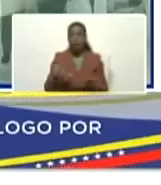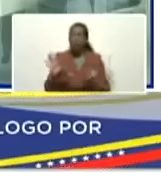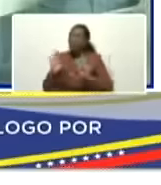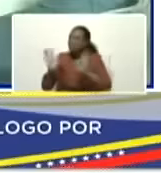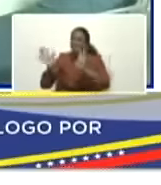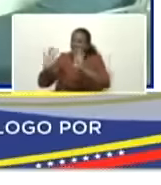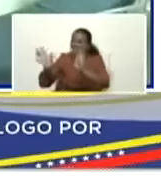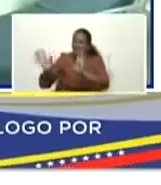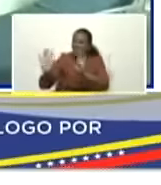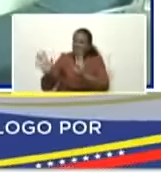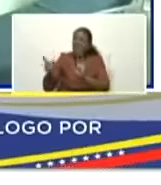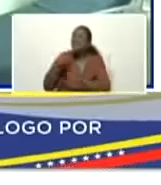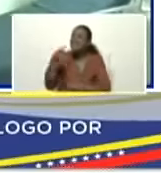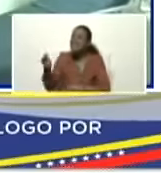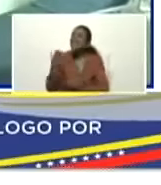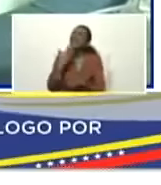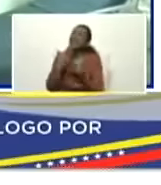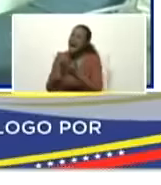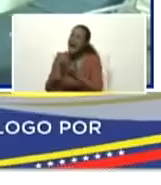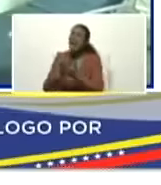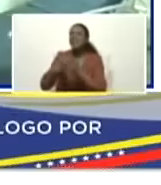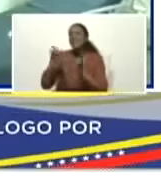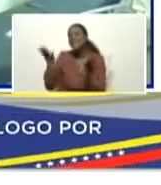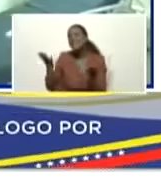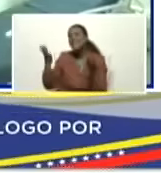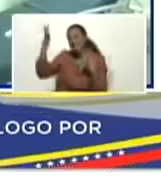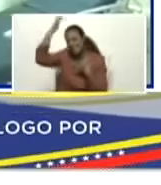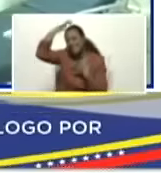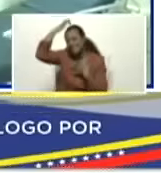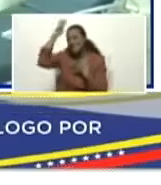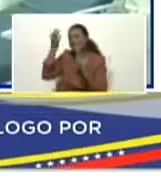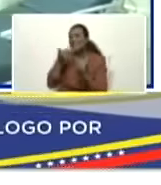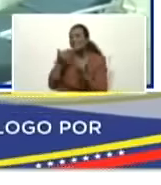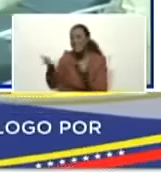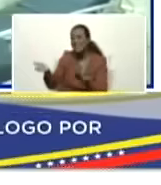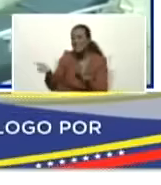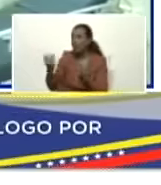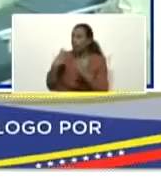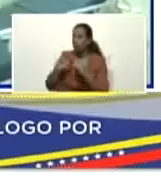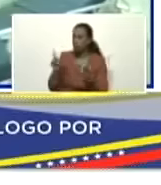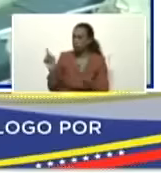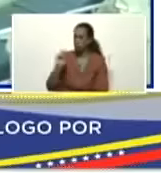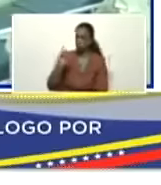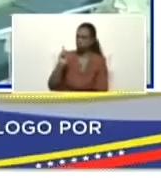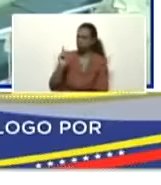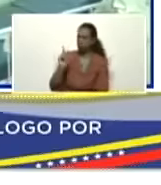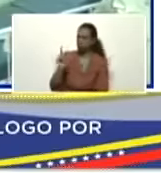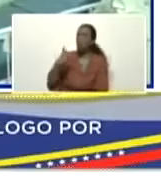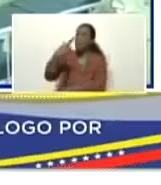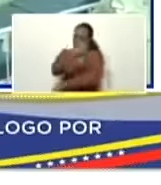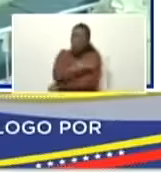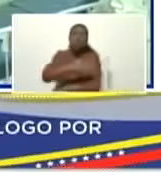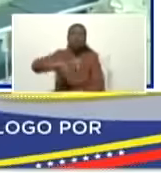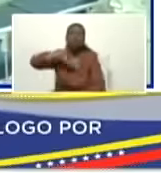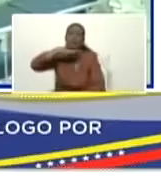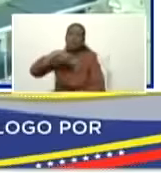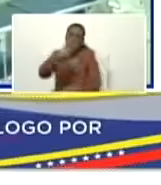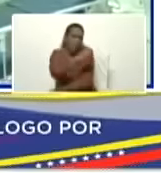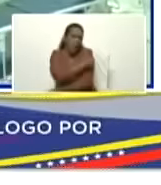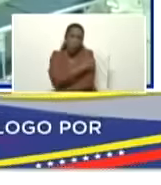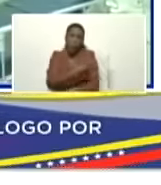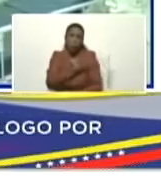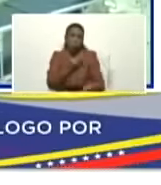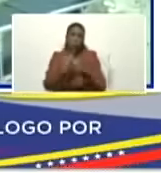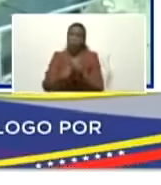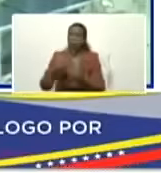mira, dile que muchas gracias por sus buenas intenciones, ¿verdad? Pero nosotros vacunas tenemos. Ellos no pudieron